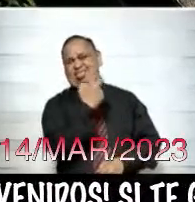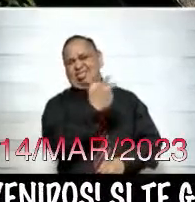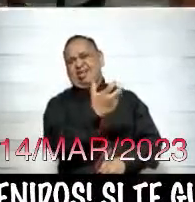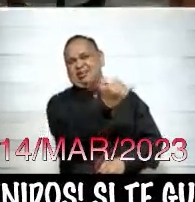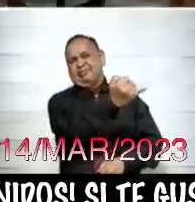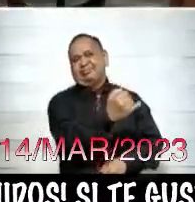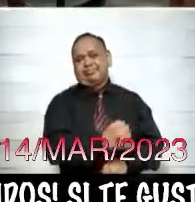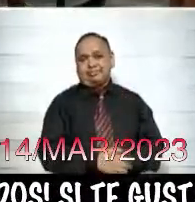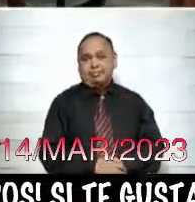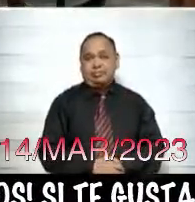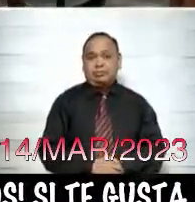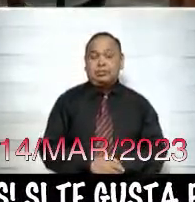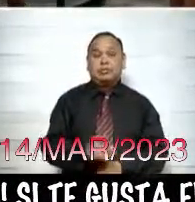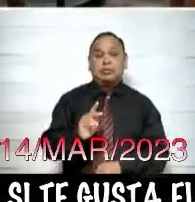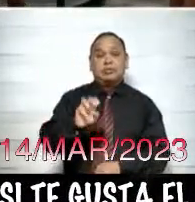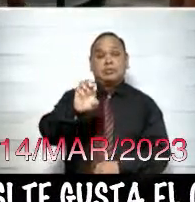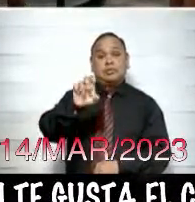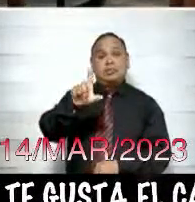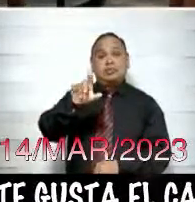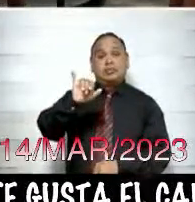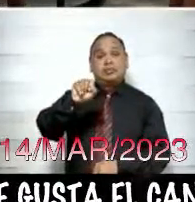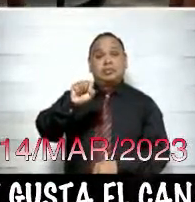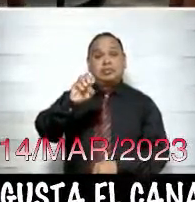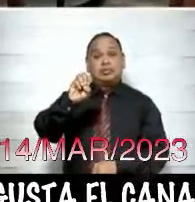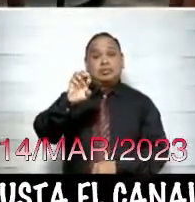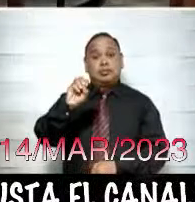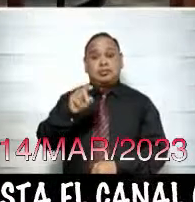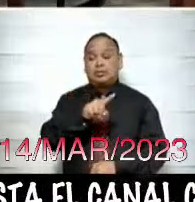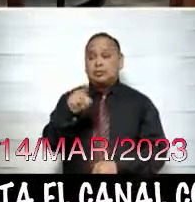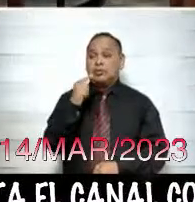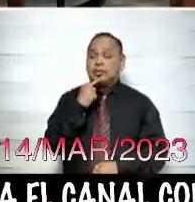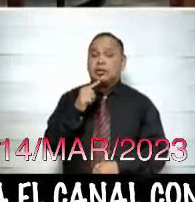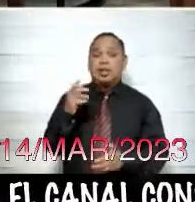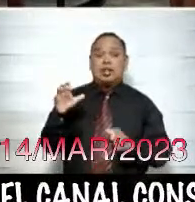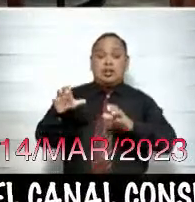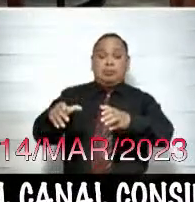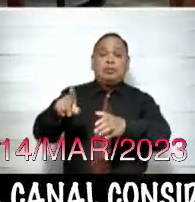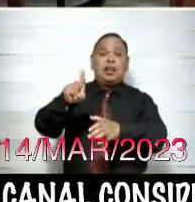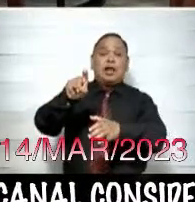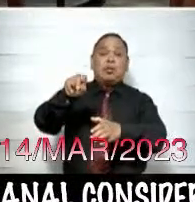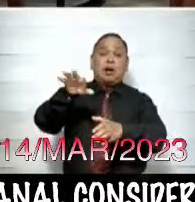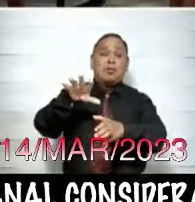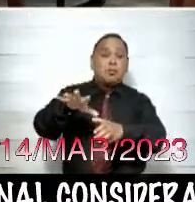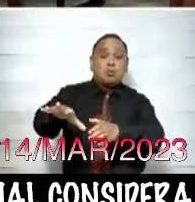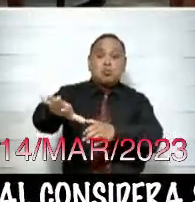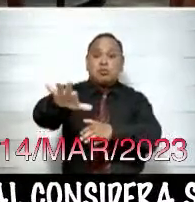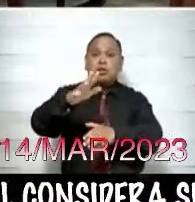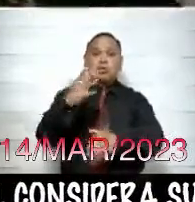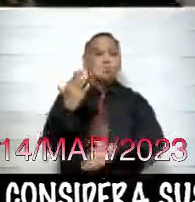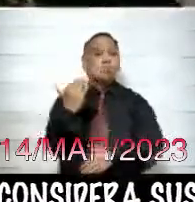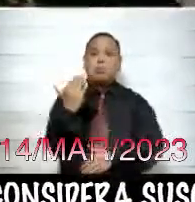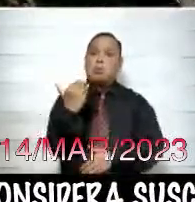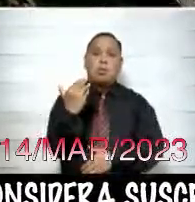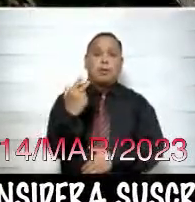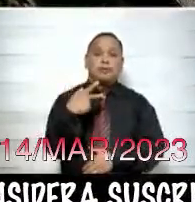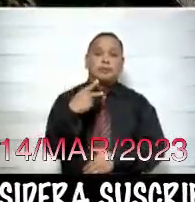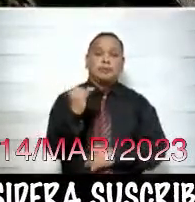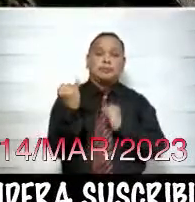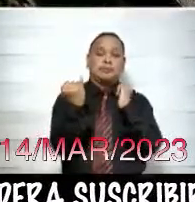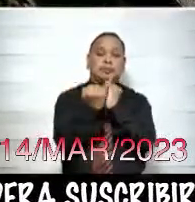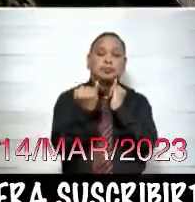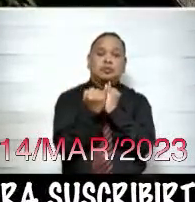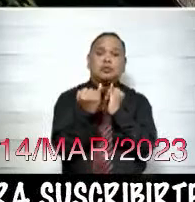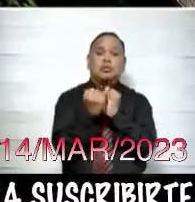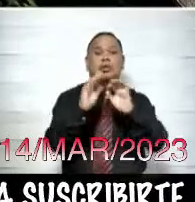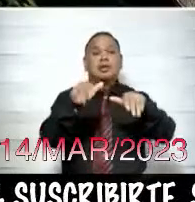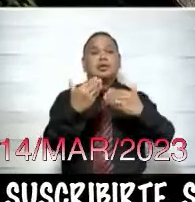del Liceo sí era cierto, porque no hay agua en las colonias y sigue sin haber agua en las colonias, ¿no? Así es, el problema que se tiene de la falta de